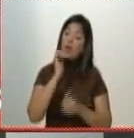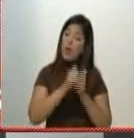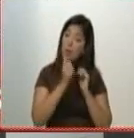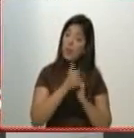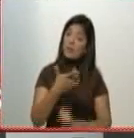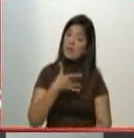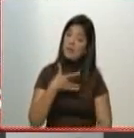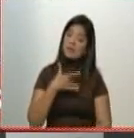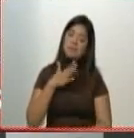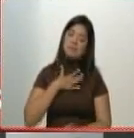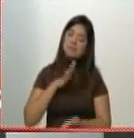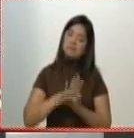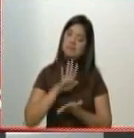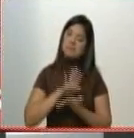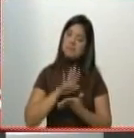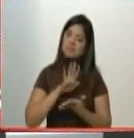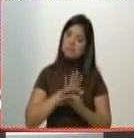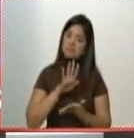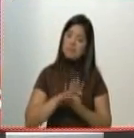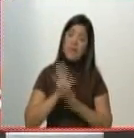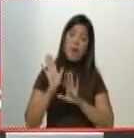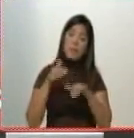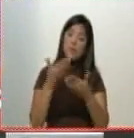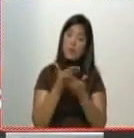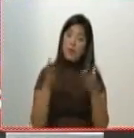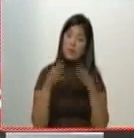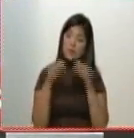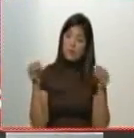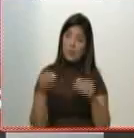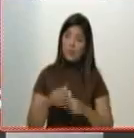sentirse tranquilos, respaldados.